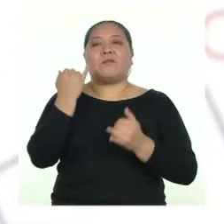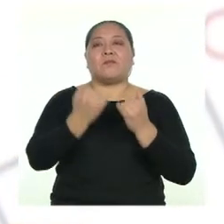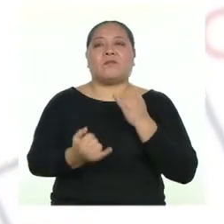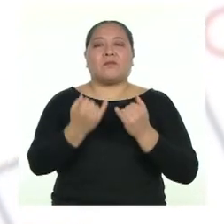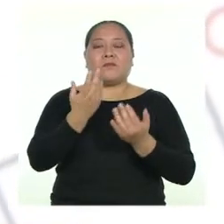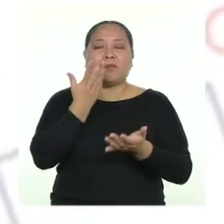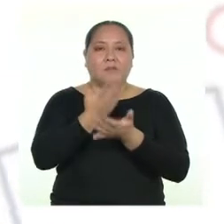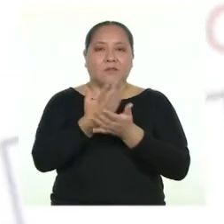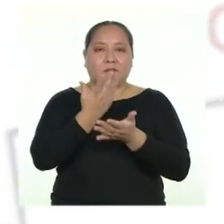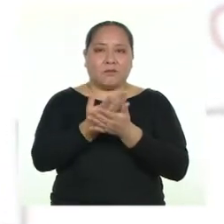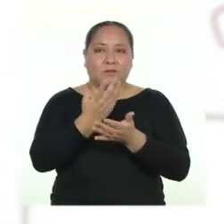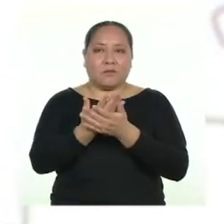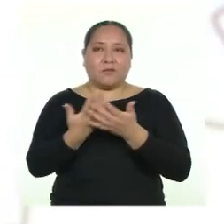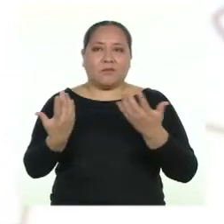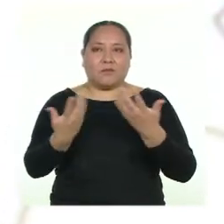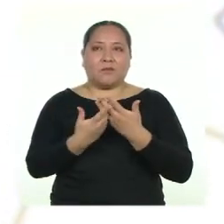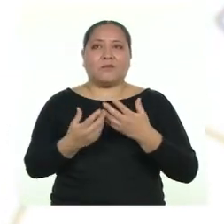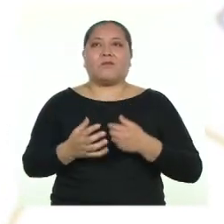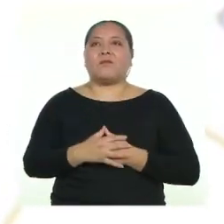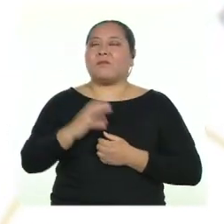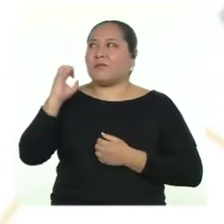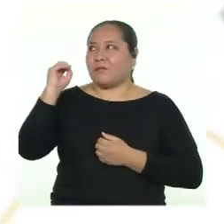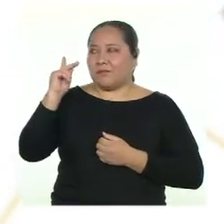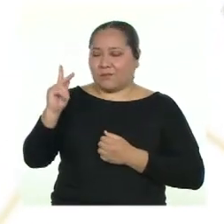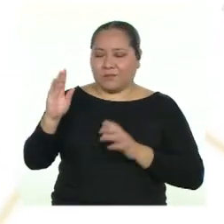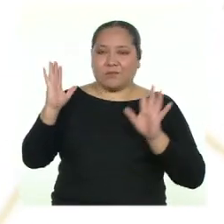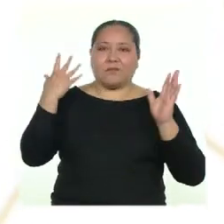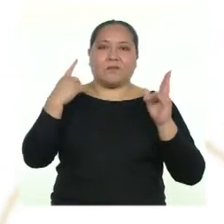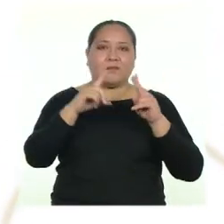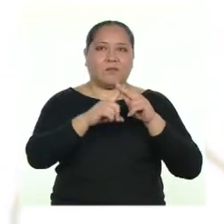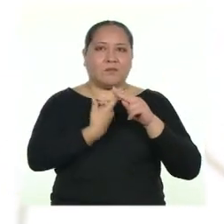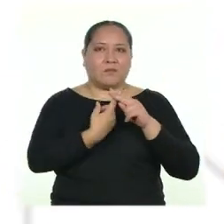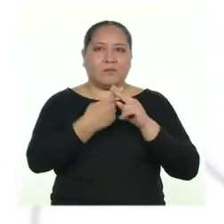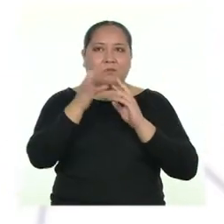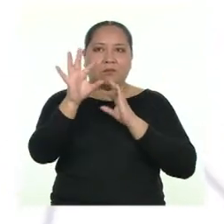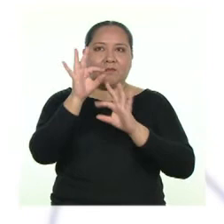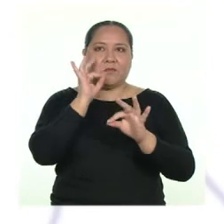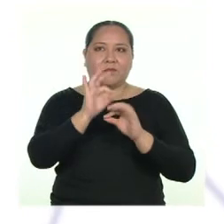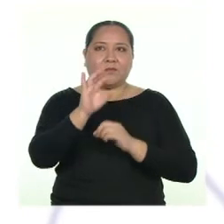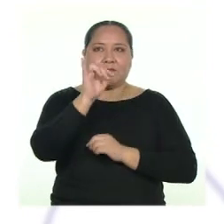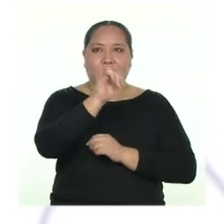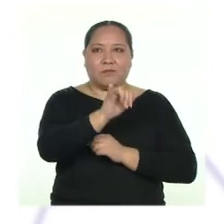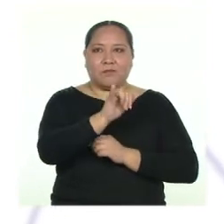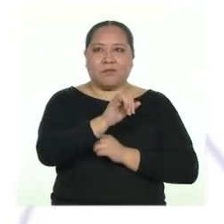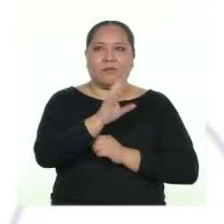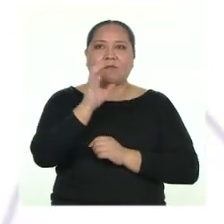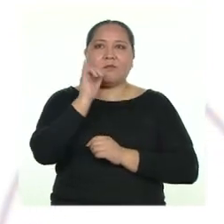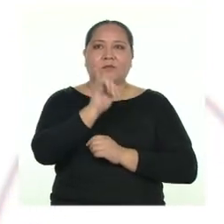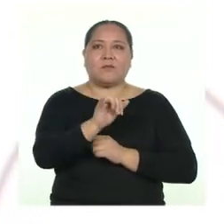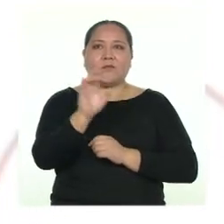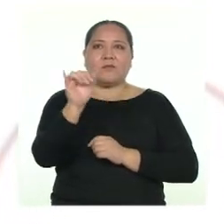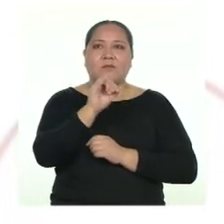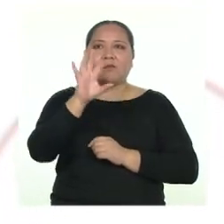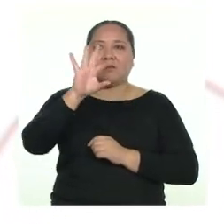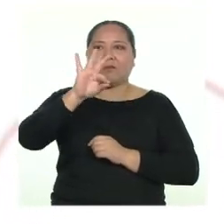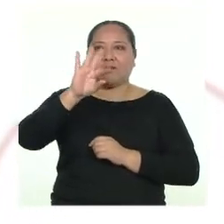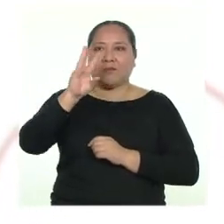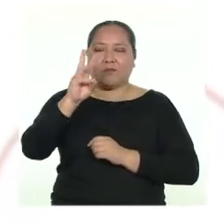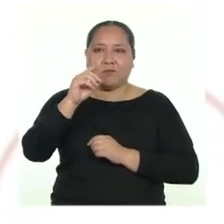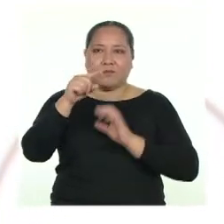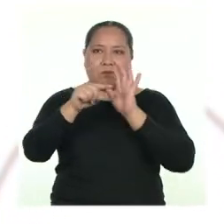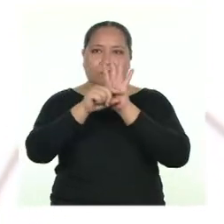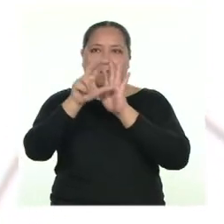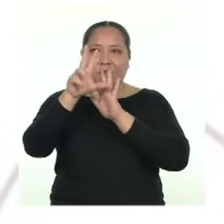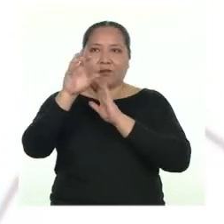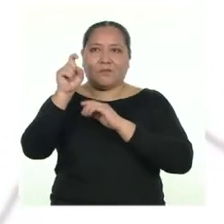la verificación. Ok, empezaré despejando la variable y. Es igual a 96 menos